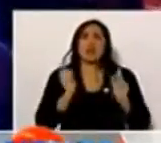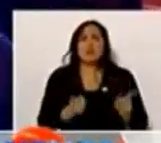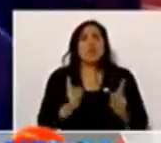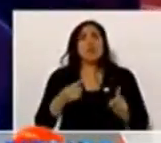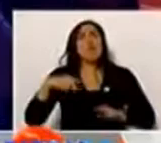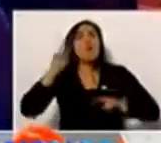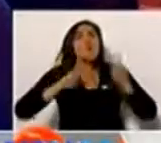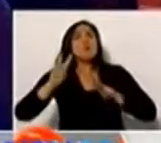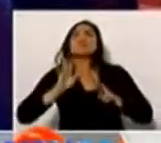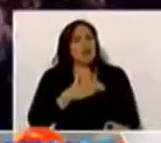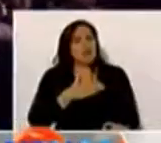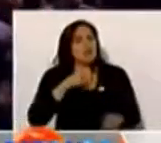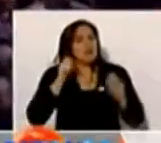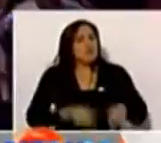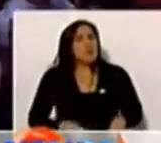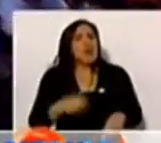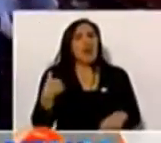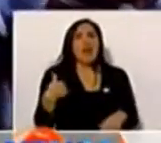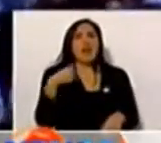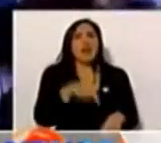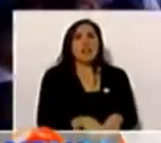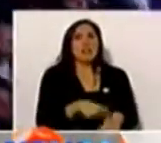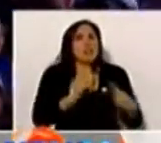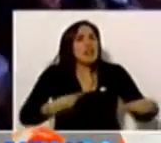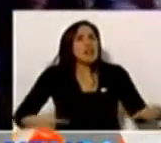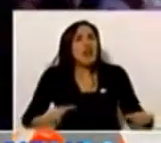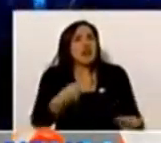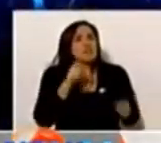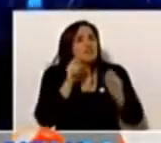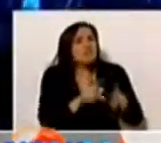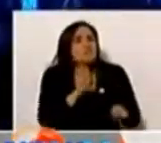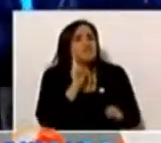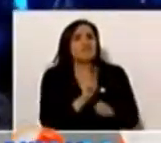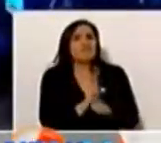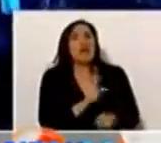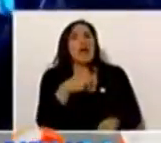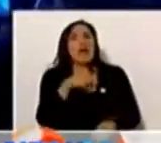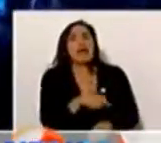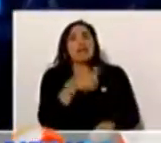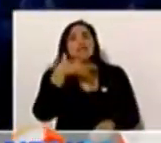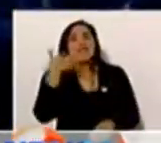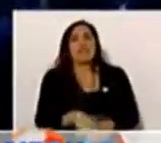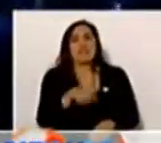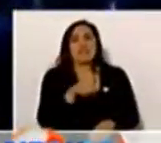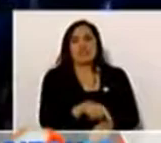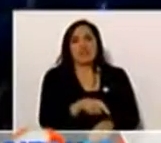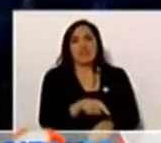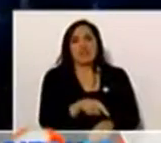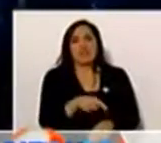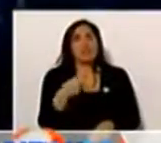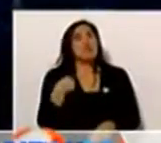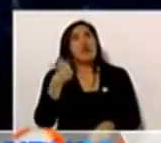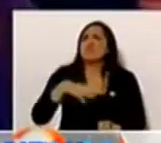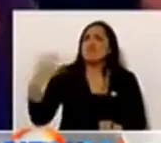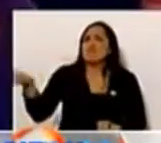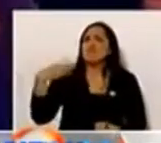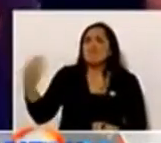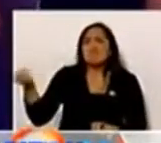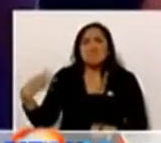para responder a las presuntas difamaciones contra su gobierno, que incluyen acusaciones por corrupción y lavado de